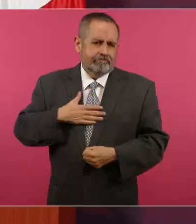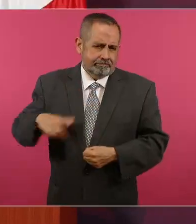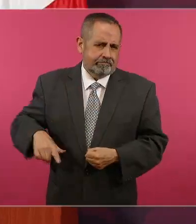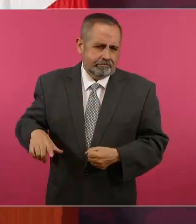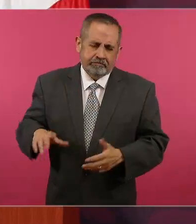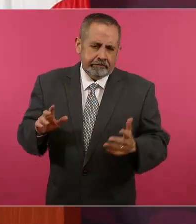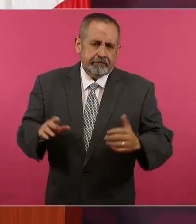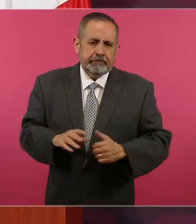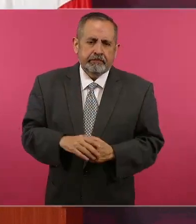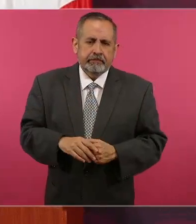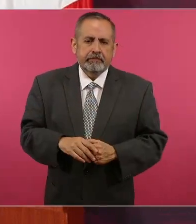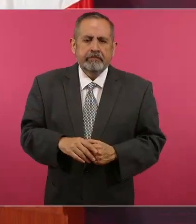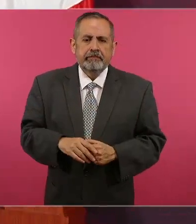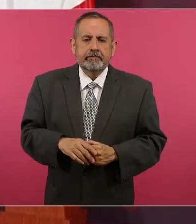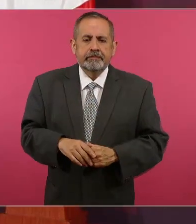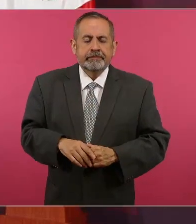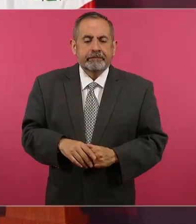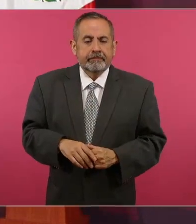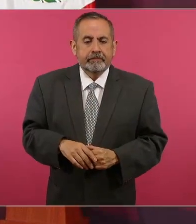No voy a hablar